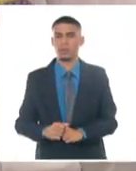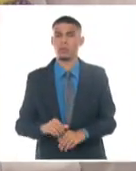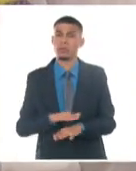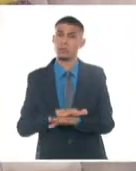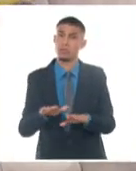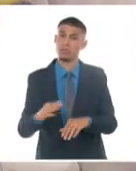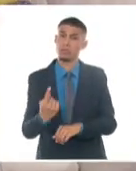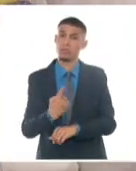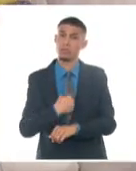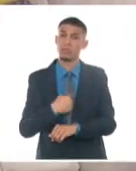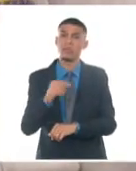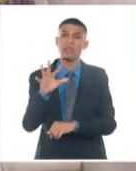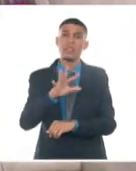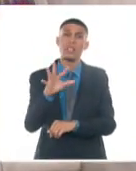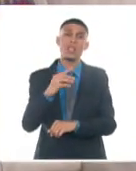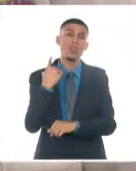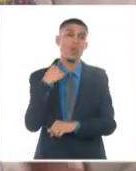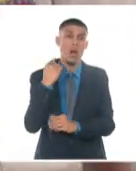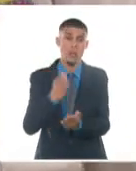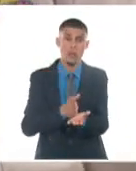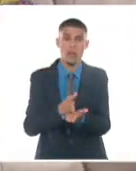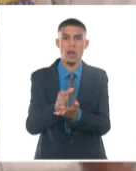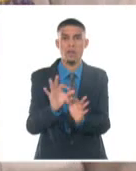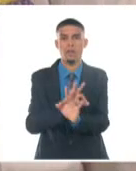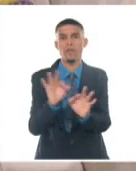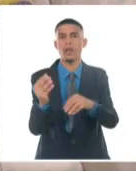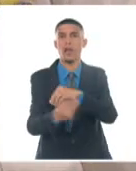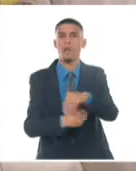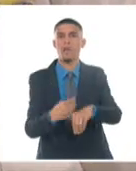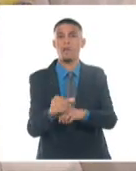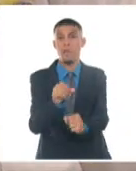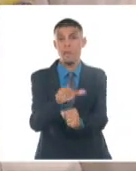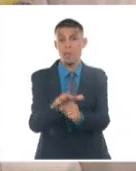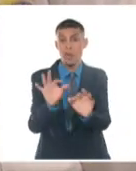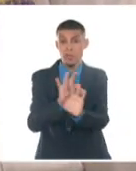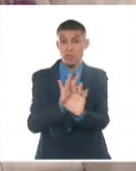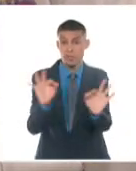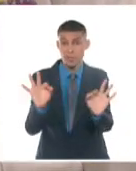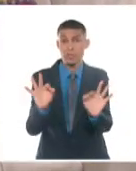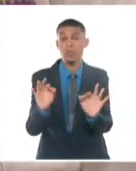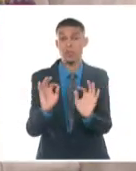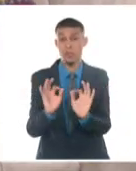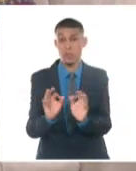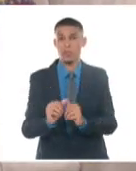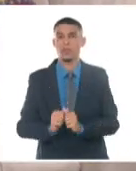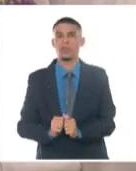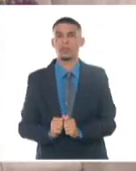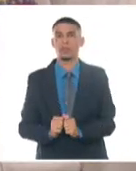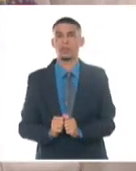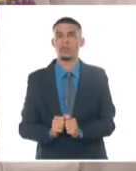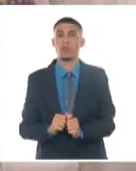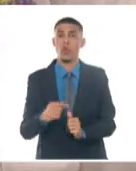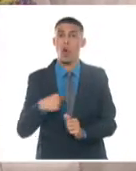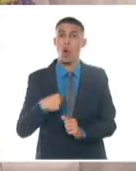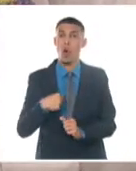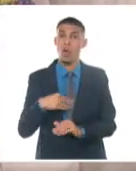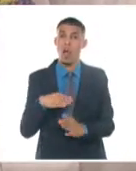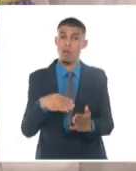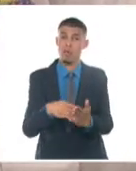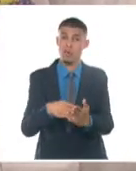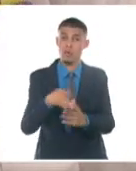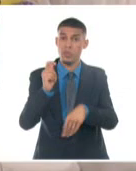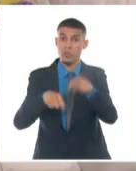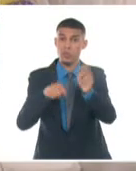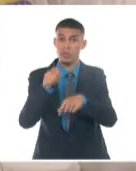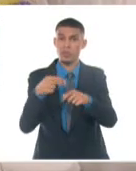rotamos en quinto año las especialidades, y cuando empezamos las especialidades, que son, tú vas viendo todas las especialidades, cuando llegué a cirugía, mi profesor era Mijares, el